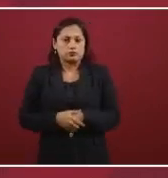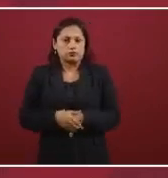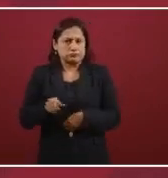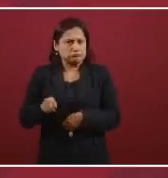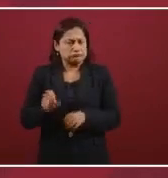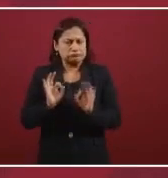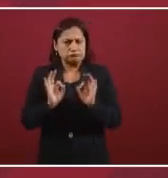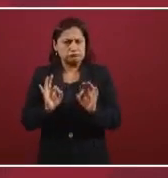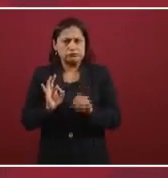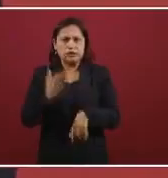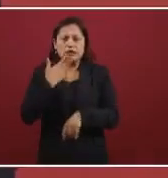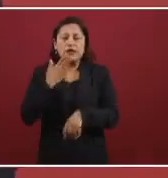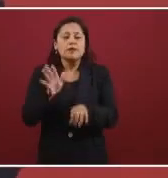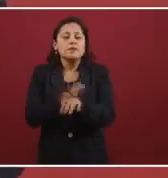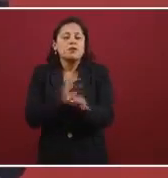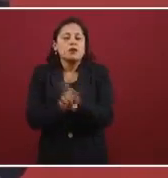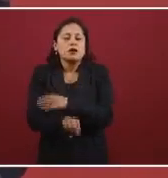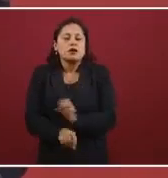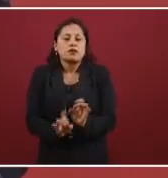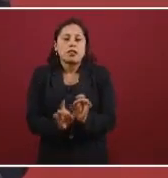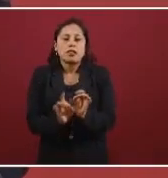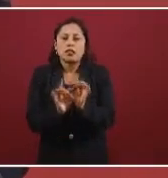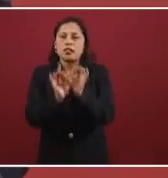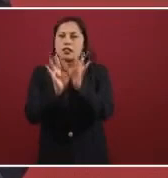transformador, hay vientos,